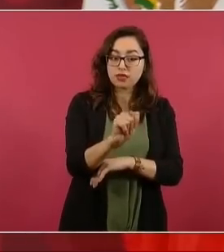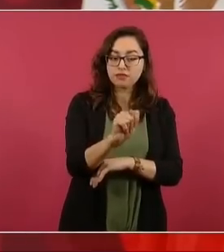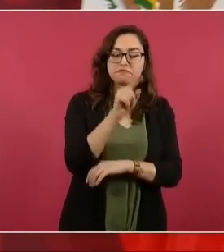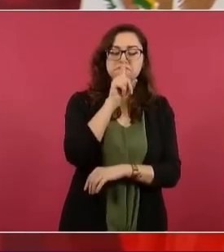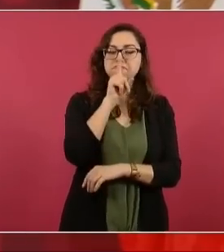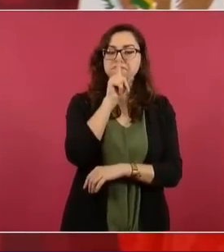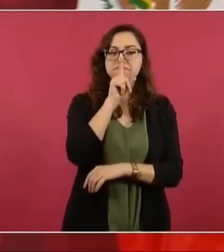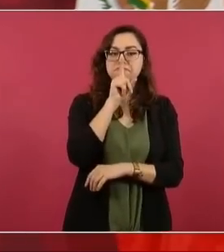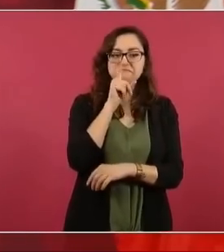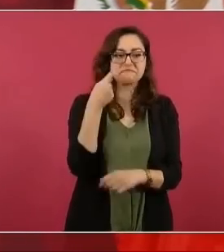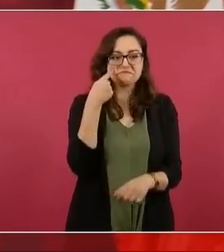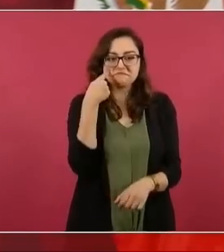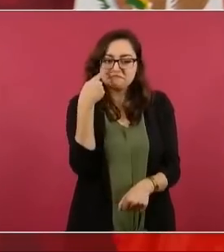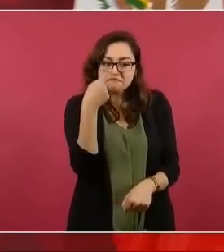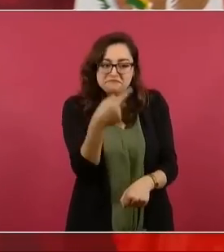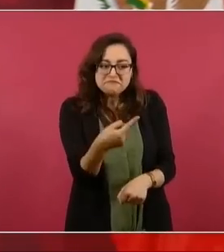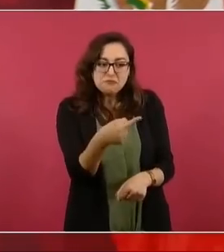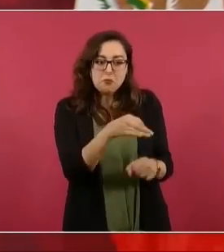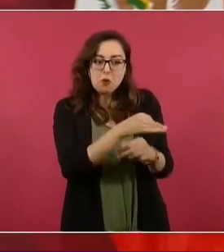es todo el régimen.